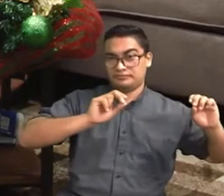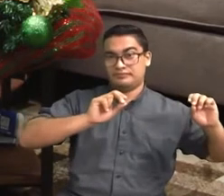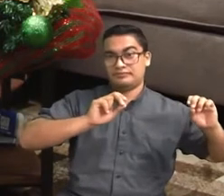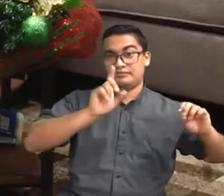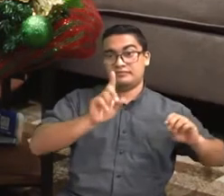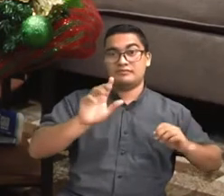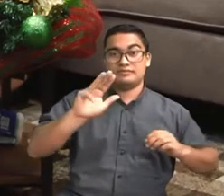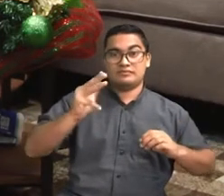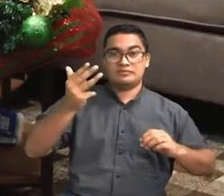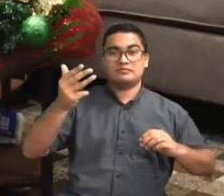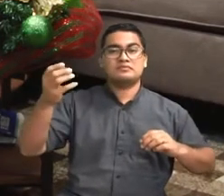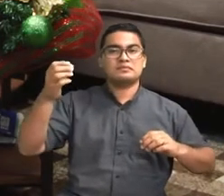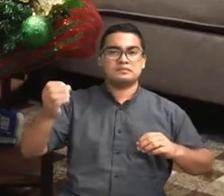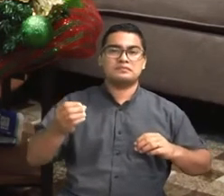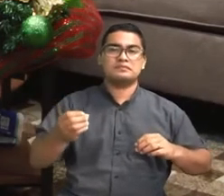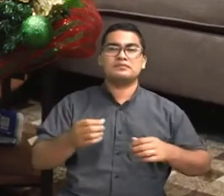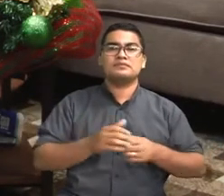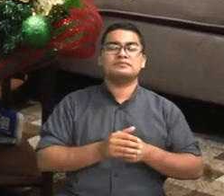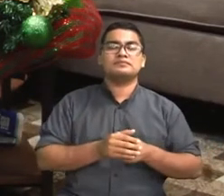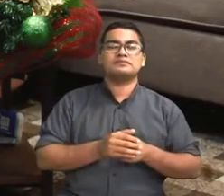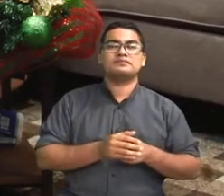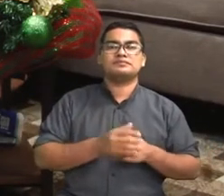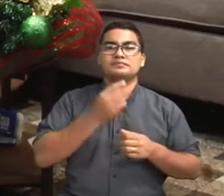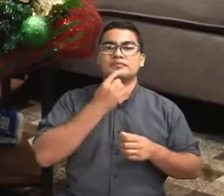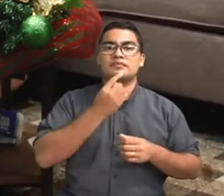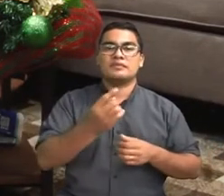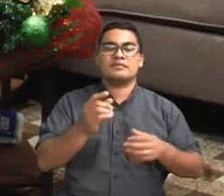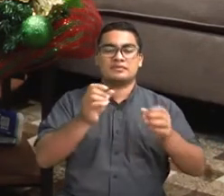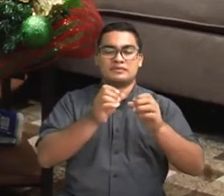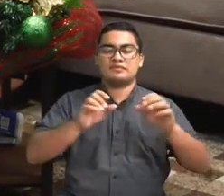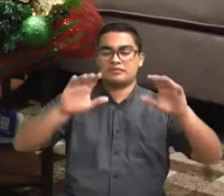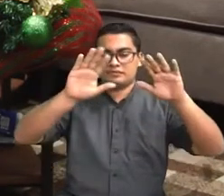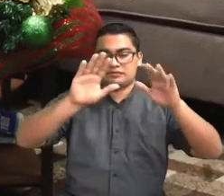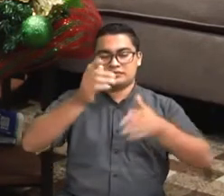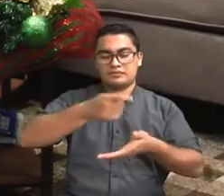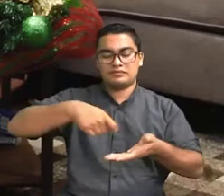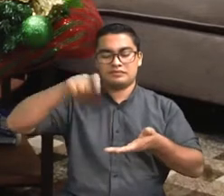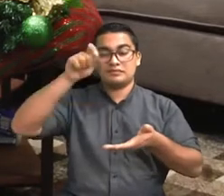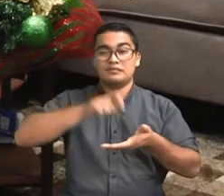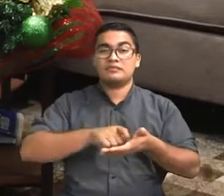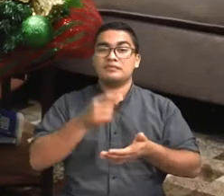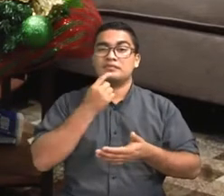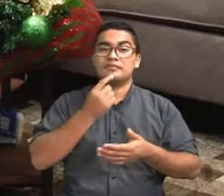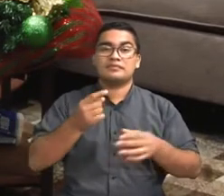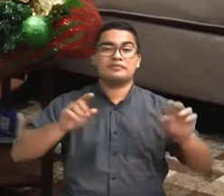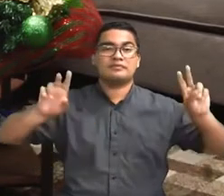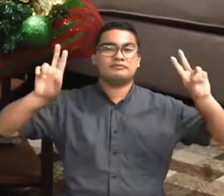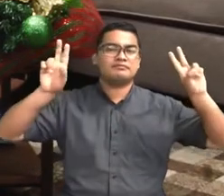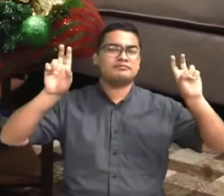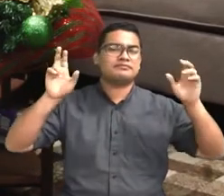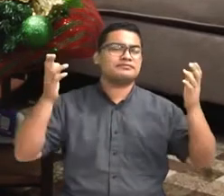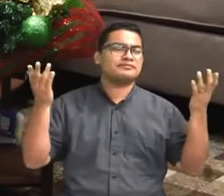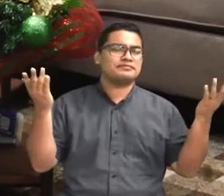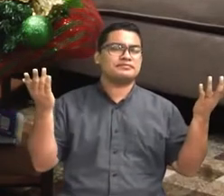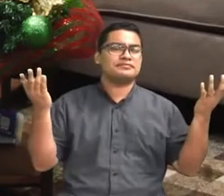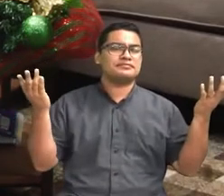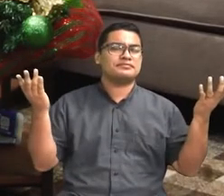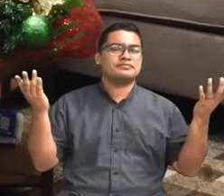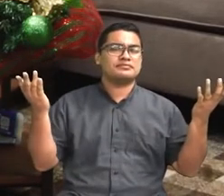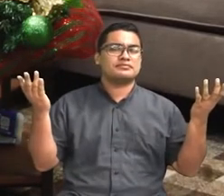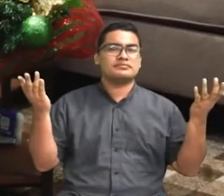1990. Así que parte, digamos, de esta convención, que tiene que ver con que